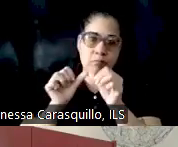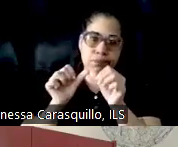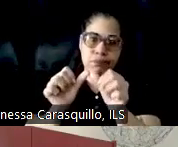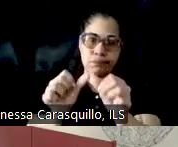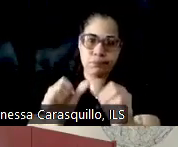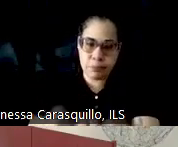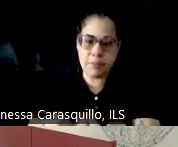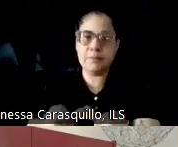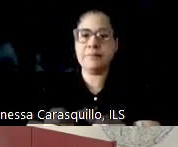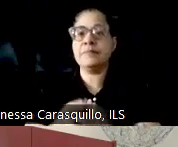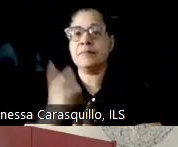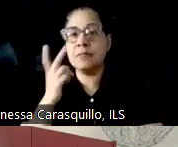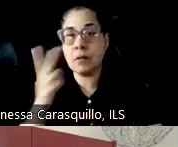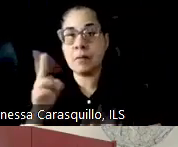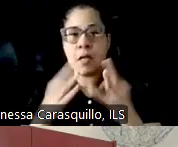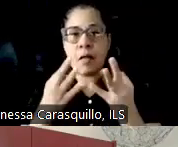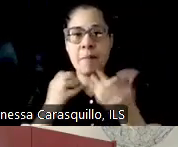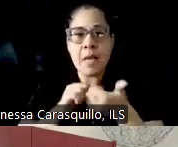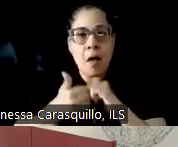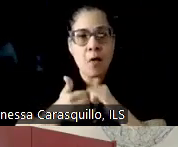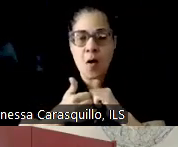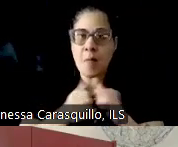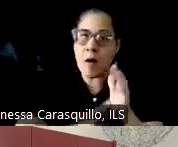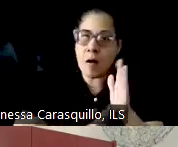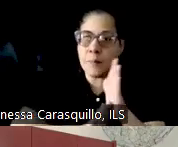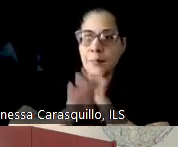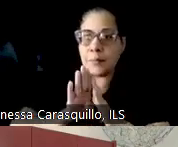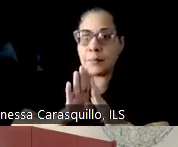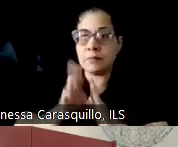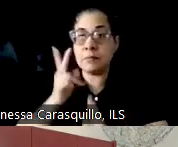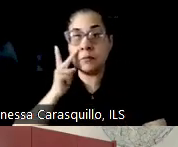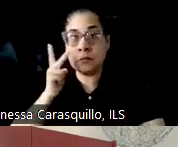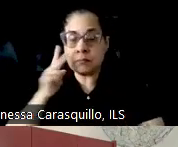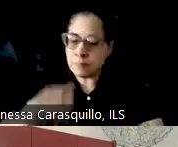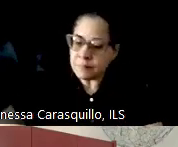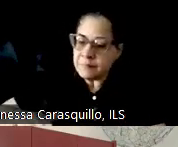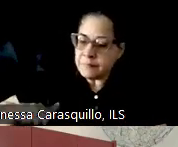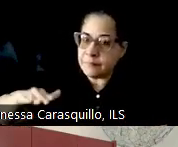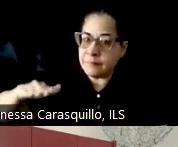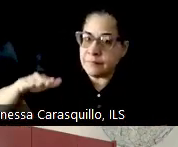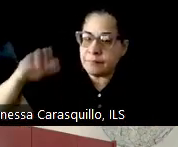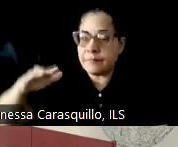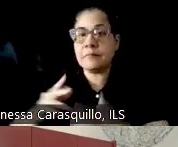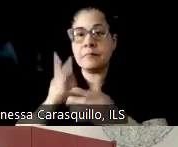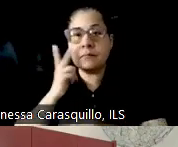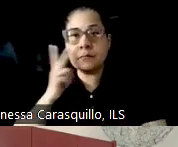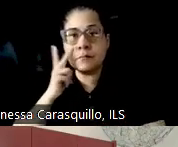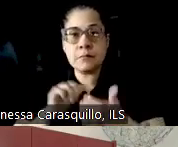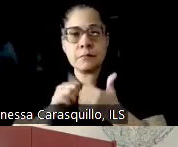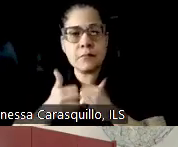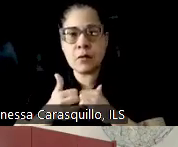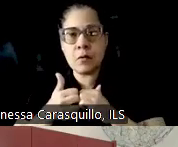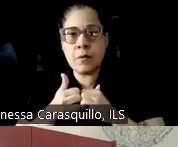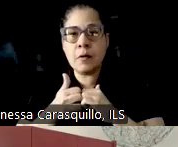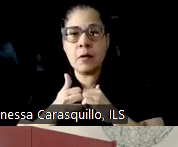Y yo he visto esa familia cómo se formó, he visto cómo ese niño se ido desarrollando y he visto cómo se han desarrollado unas